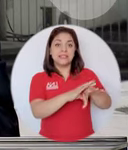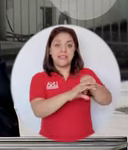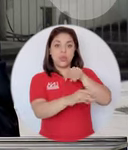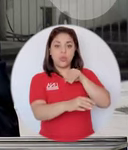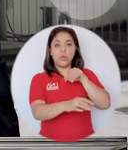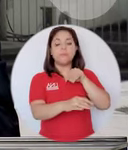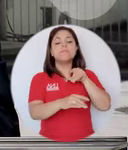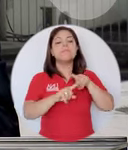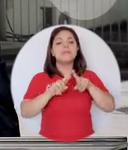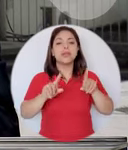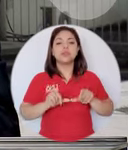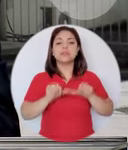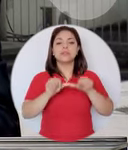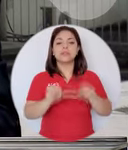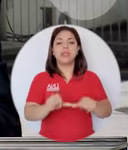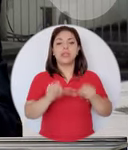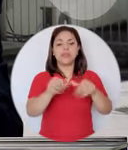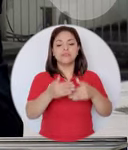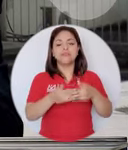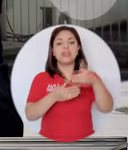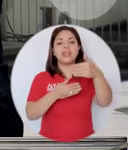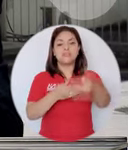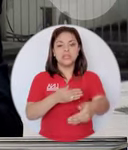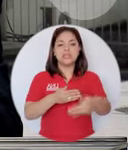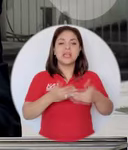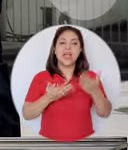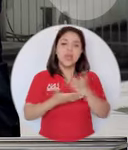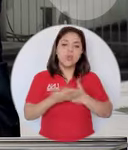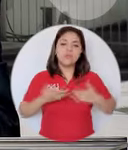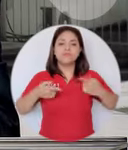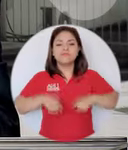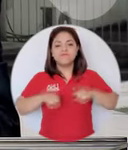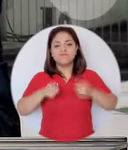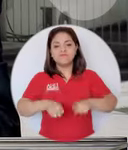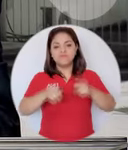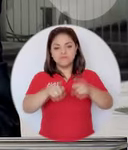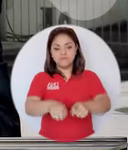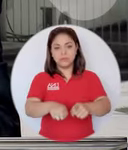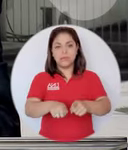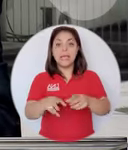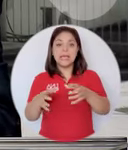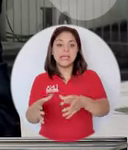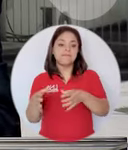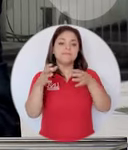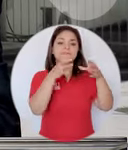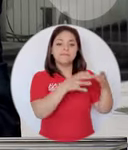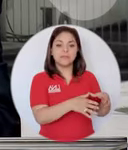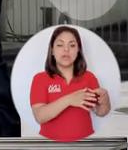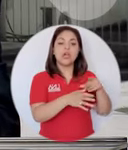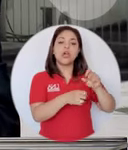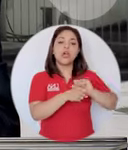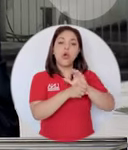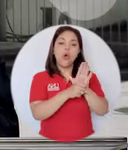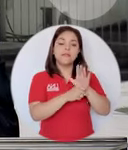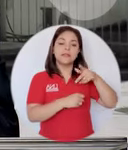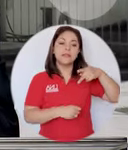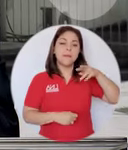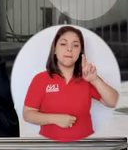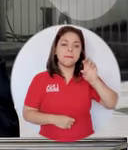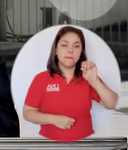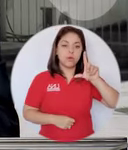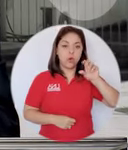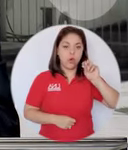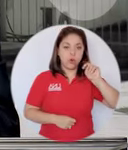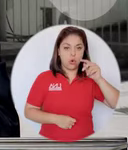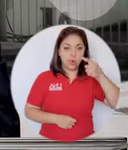con una secuela posterior a tener este cuadro agudo de COVID. Y ahora también el COVID prolongado, por lo cual